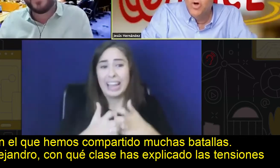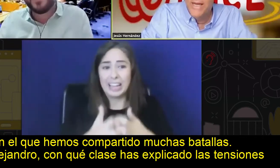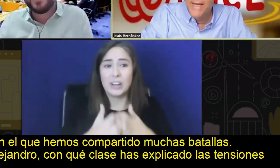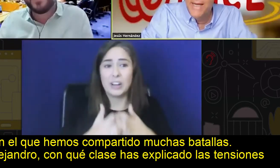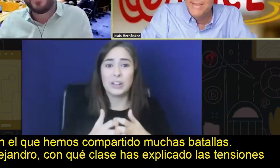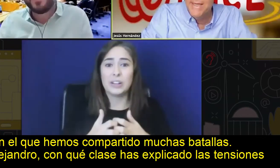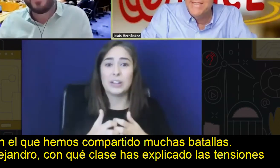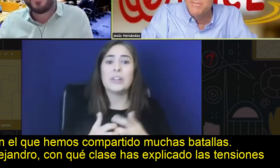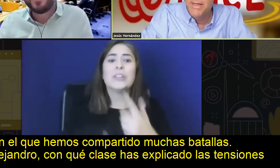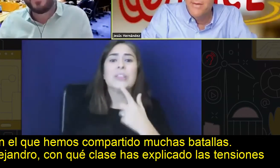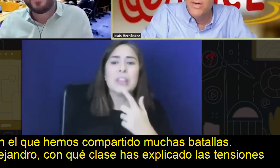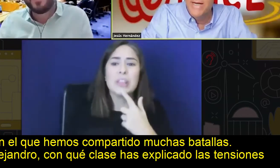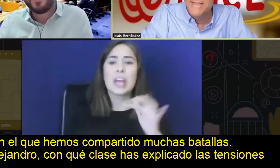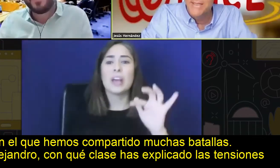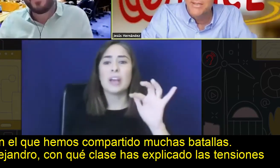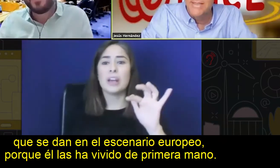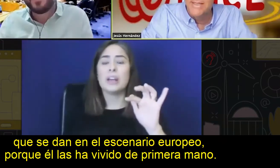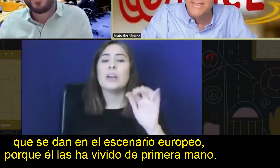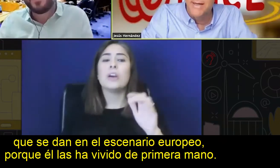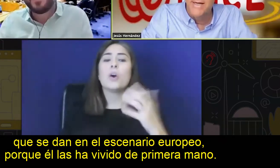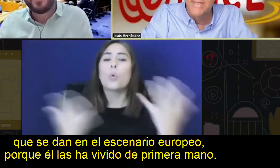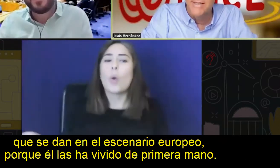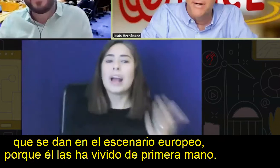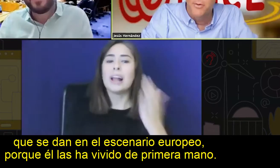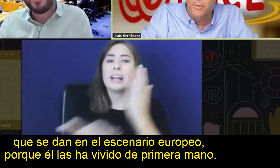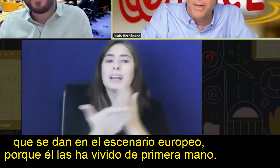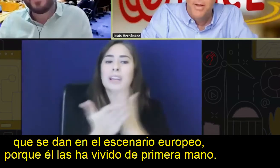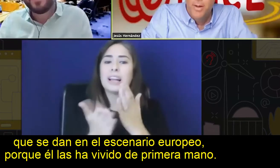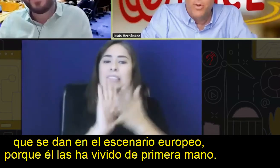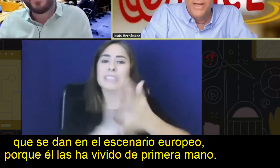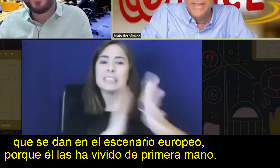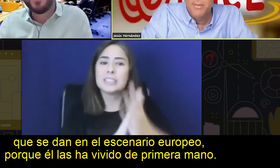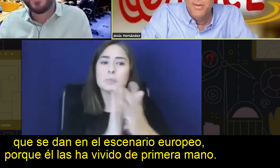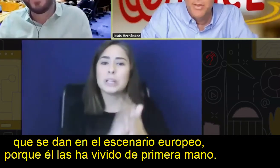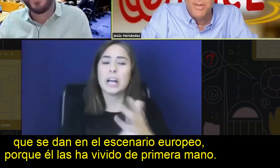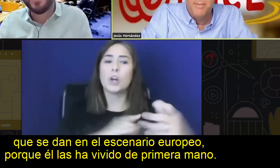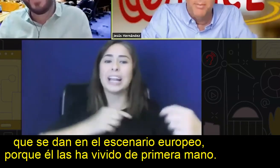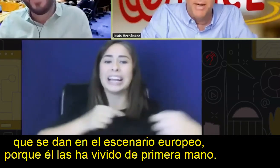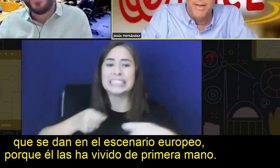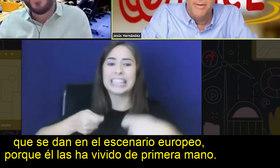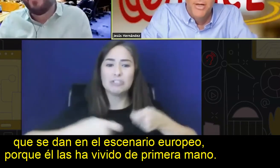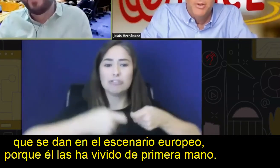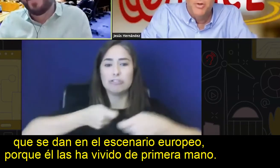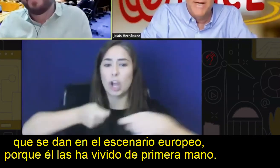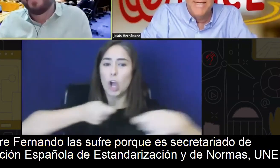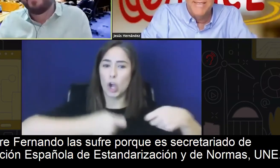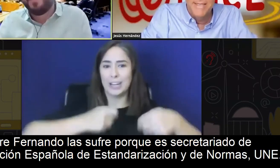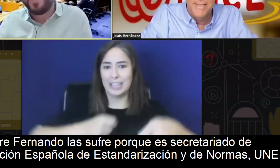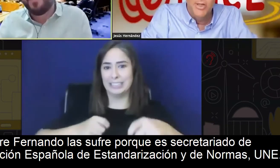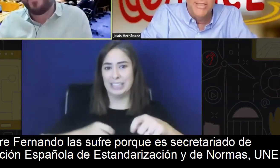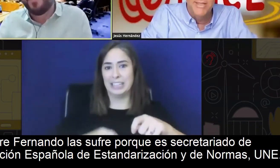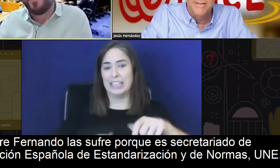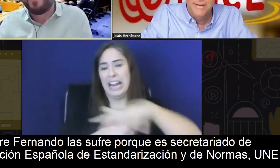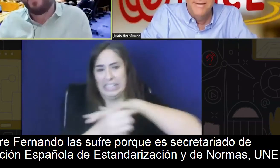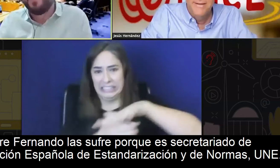Alejandro, ¿con qué clase has explicado las tensiones que se dan en el escenario europeo? Porque él las ha vivido también de primera mano. Uy, pobre